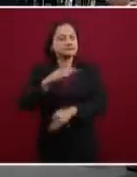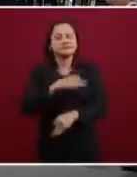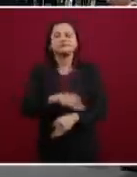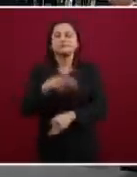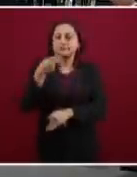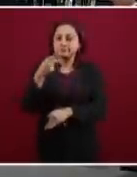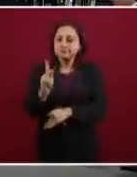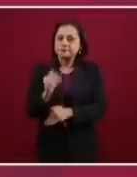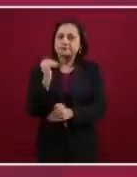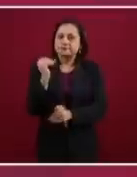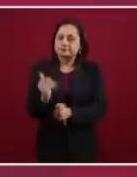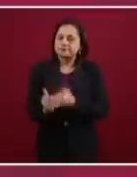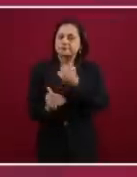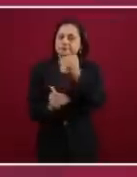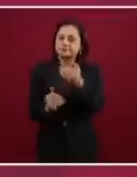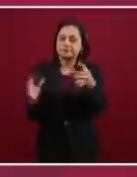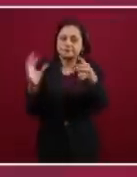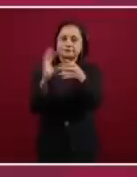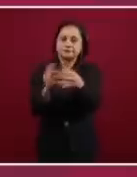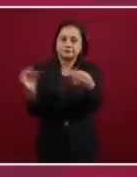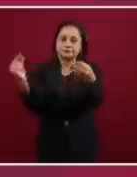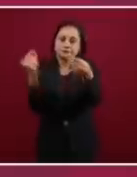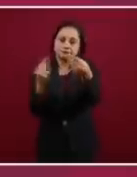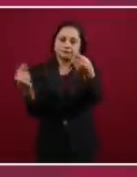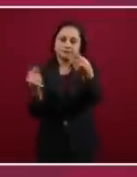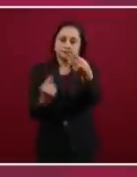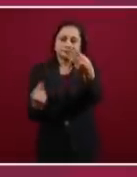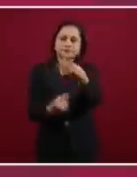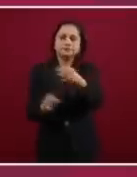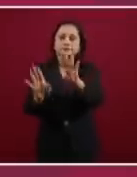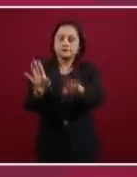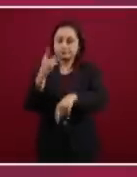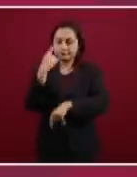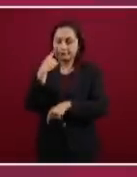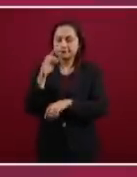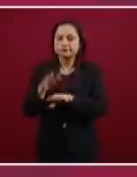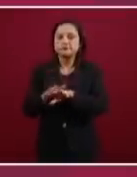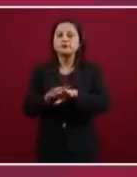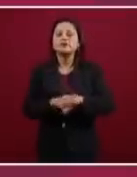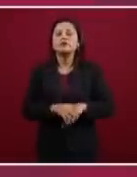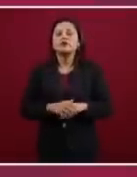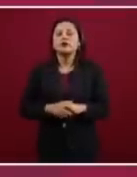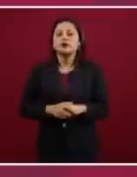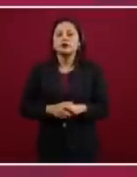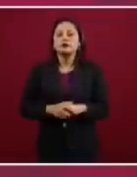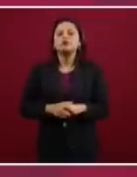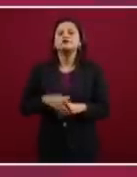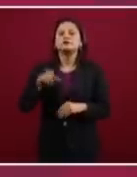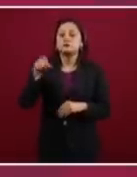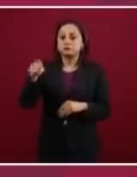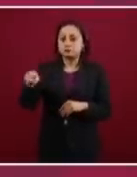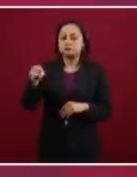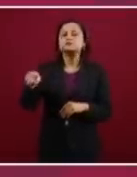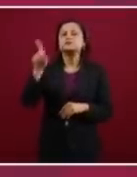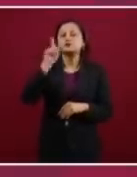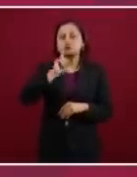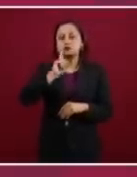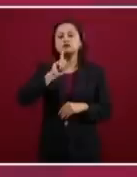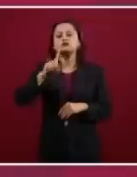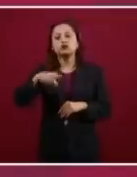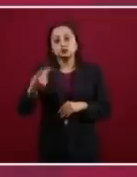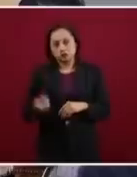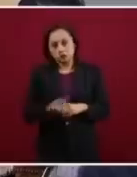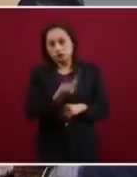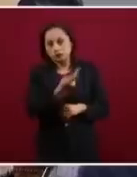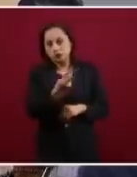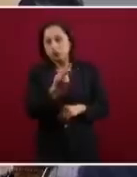ir aclarando punto por punto por ejemplo qué bueno que la compañera hace esta pregunta no o sea